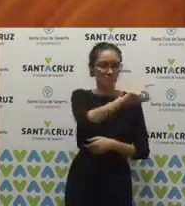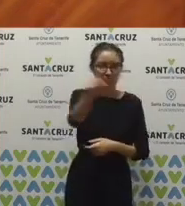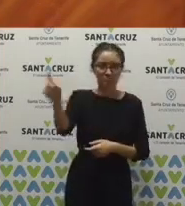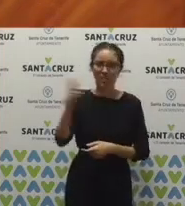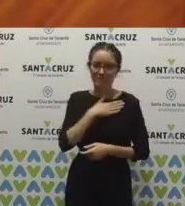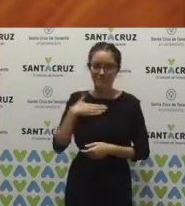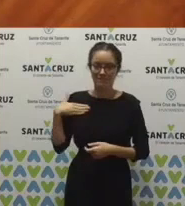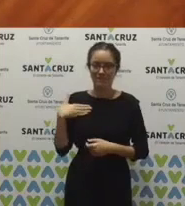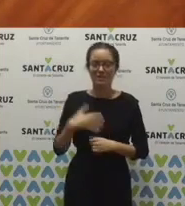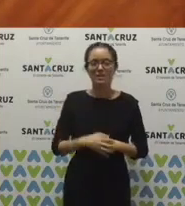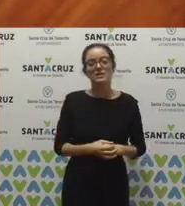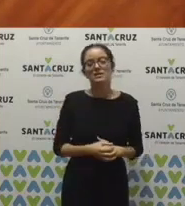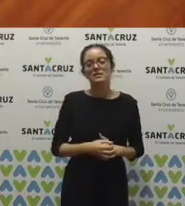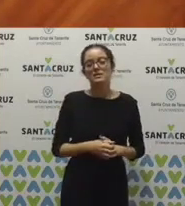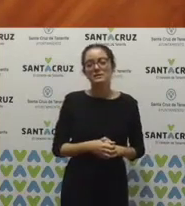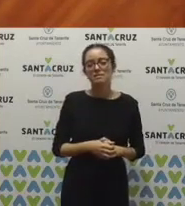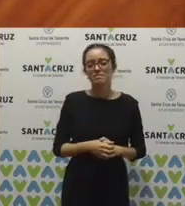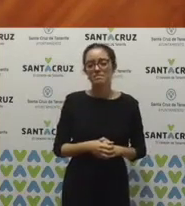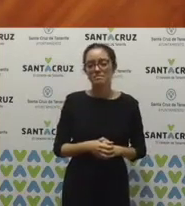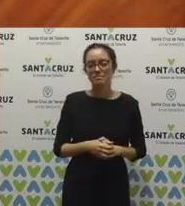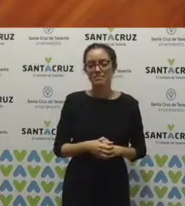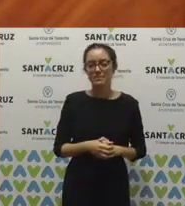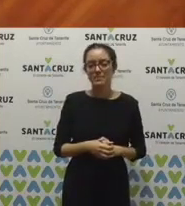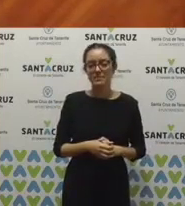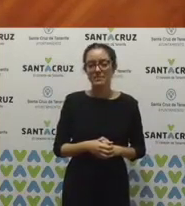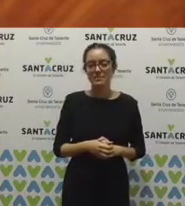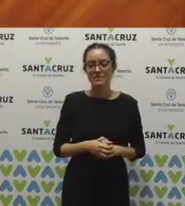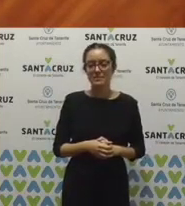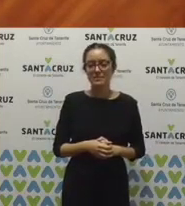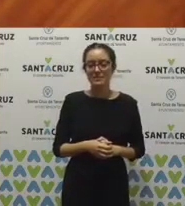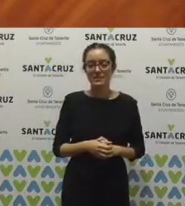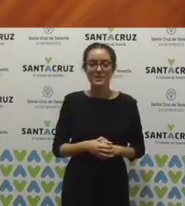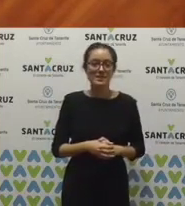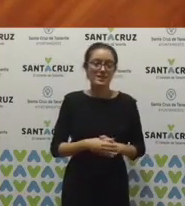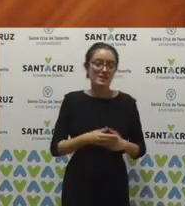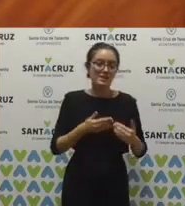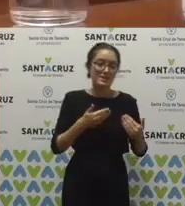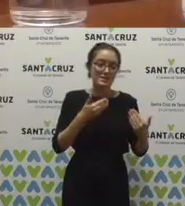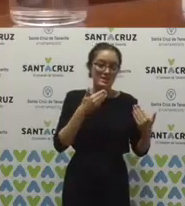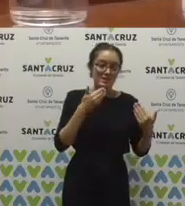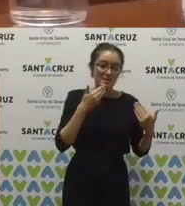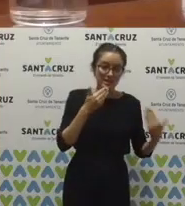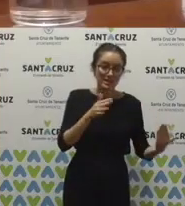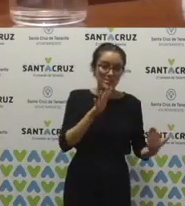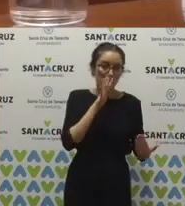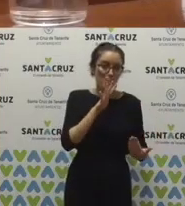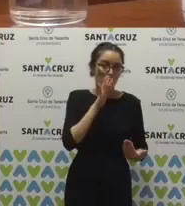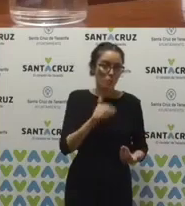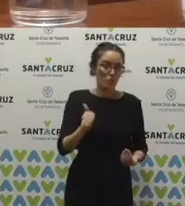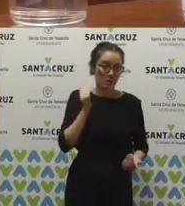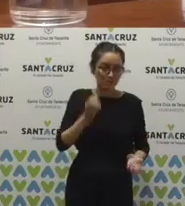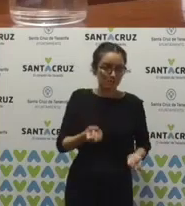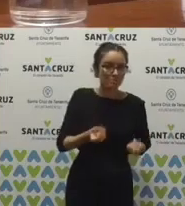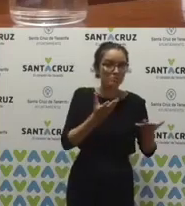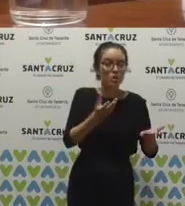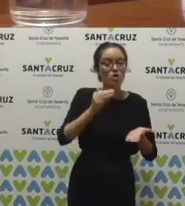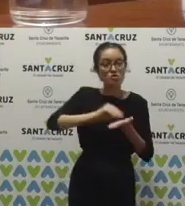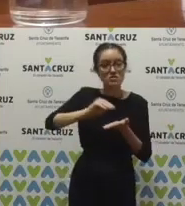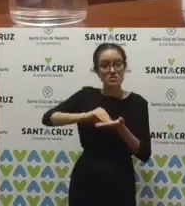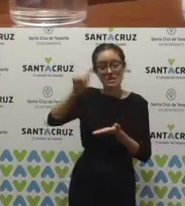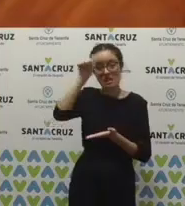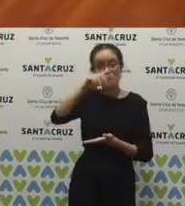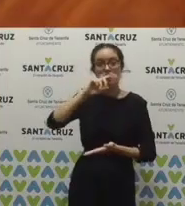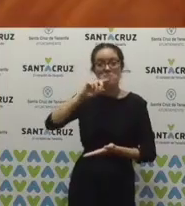pleno gracias por darme la oportunidad extra tiempo de hacer ese comentario y cuando diga si no al secretario comienzo